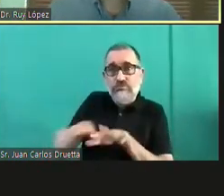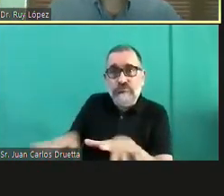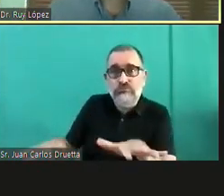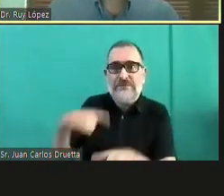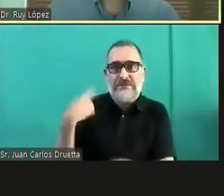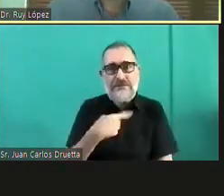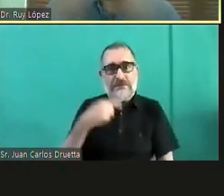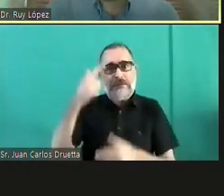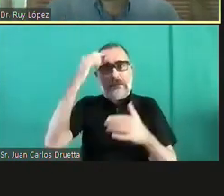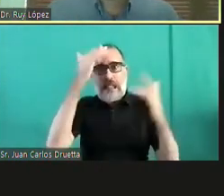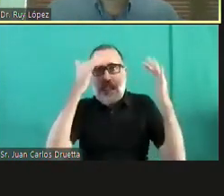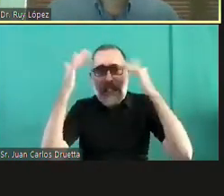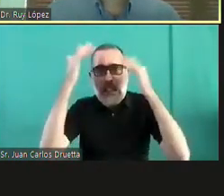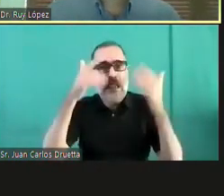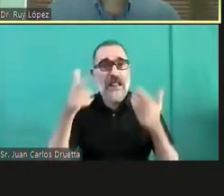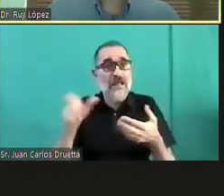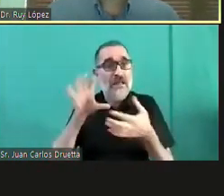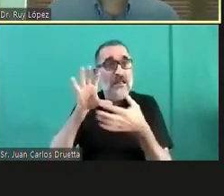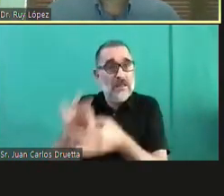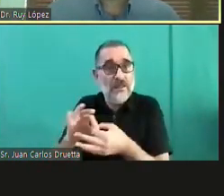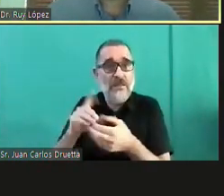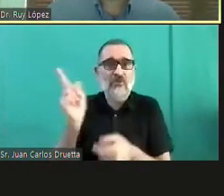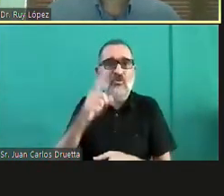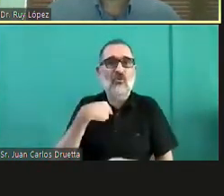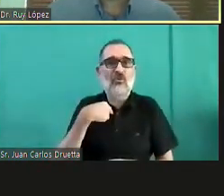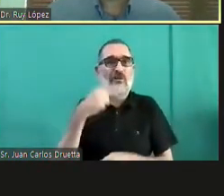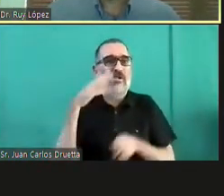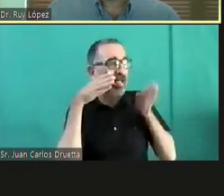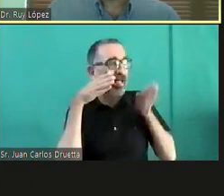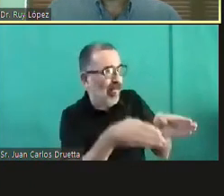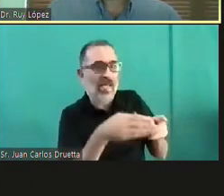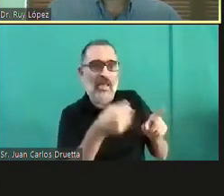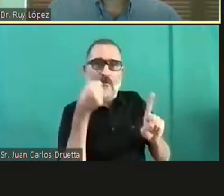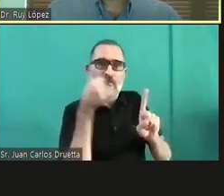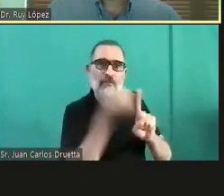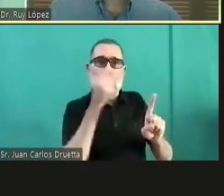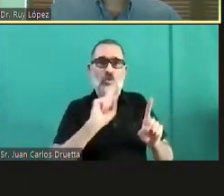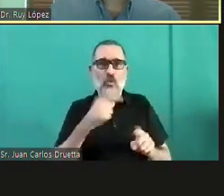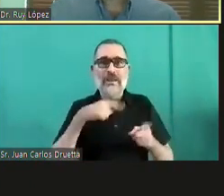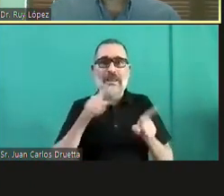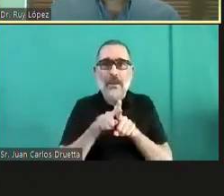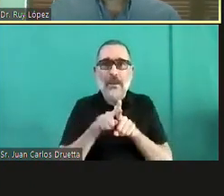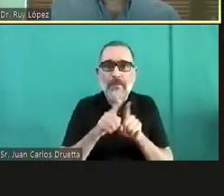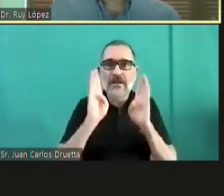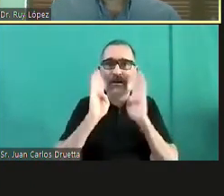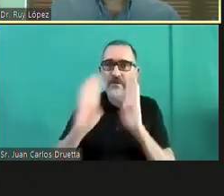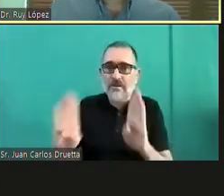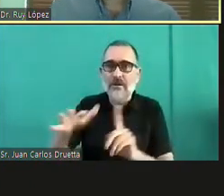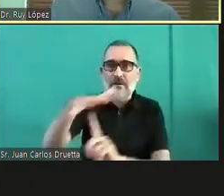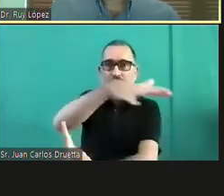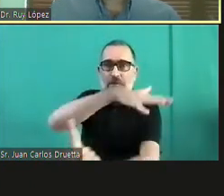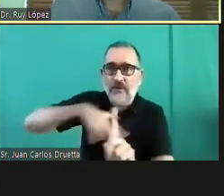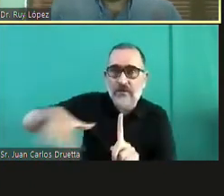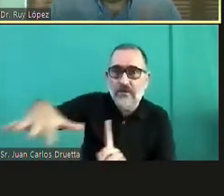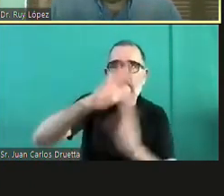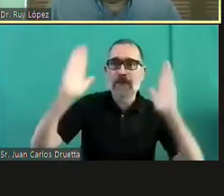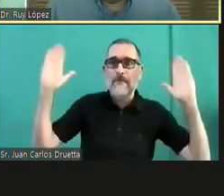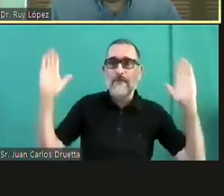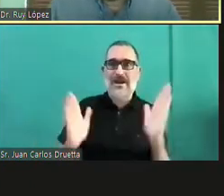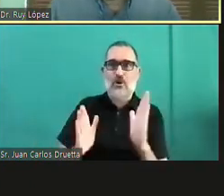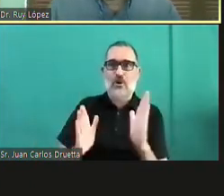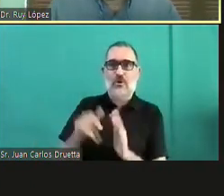nivel de atención en esta estrategia de atención primaria a la salud en donde pudimos gracias tanto a